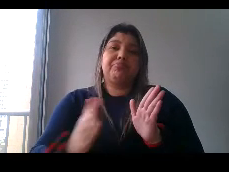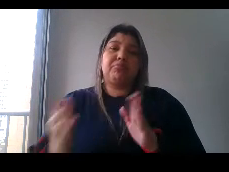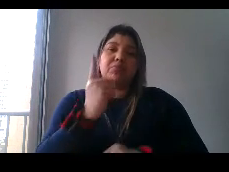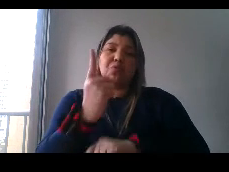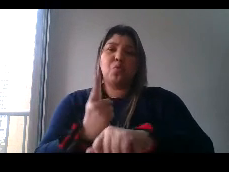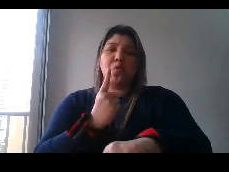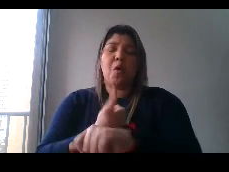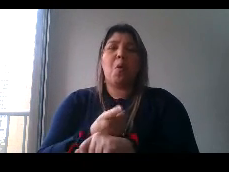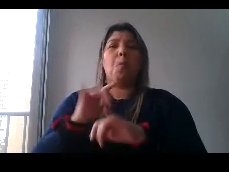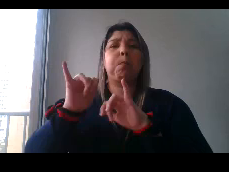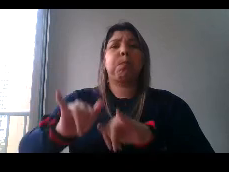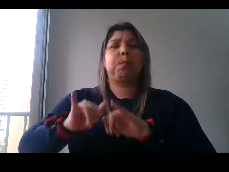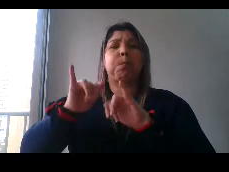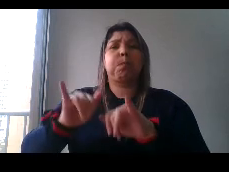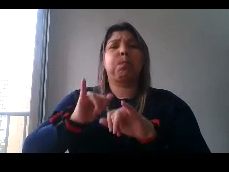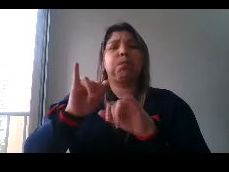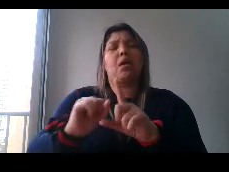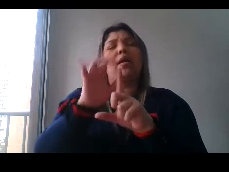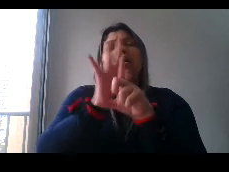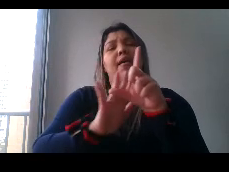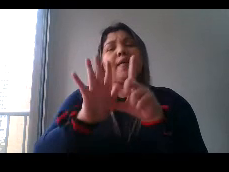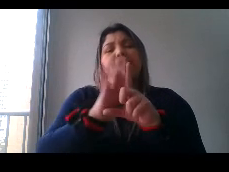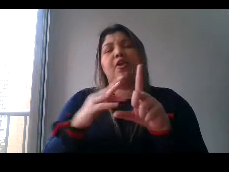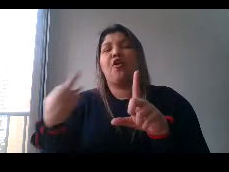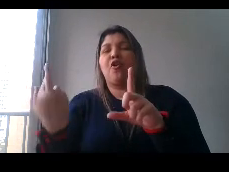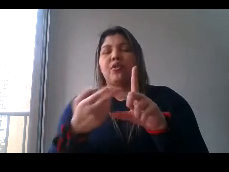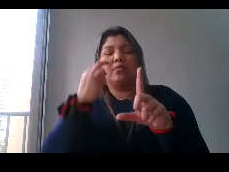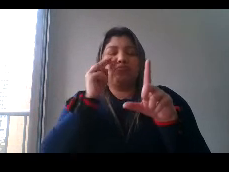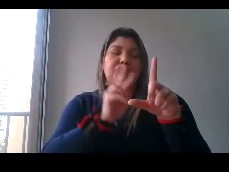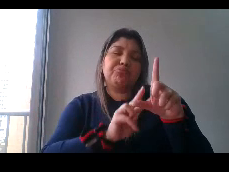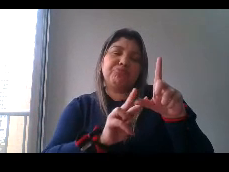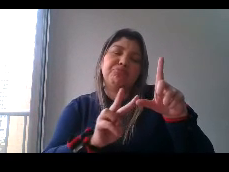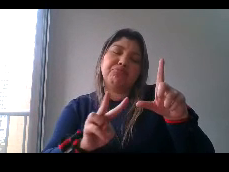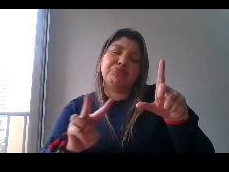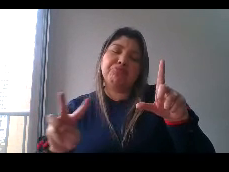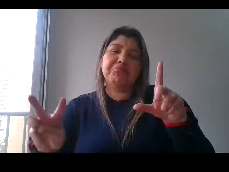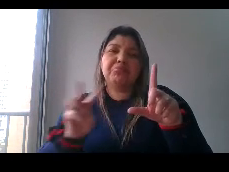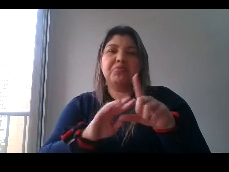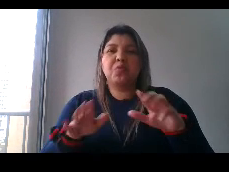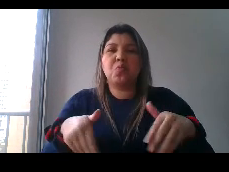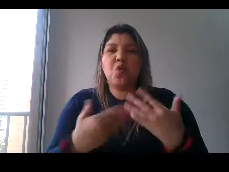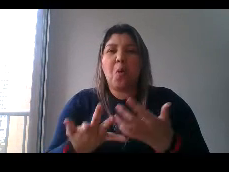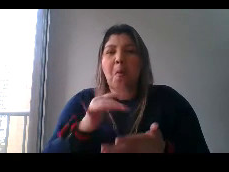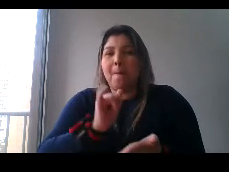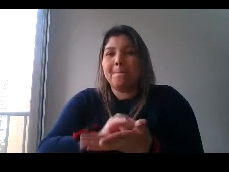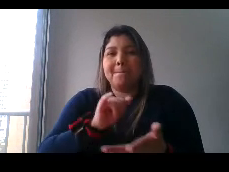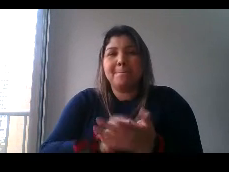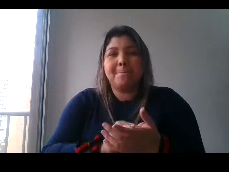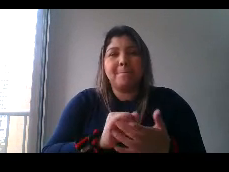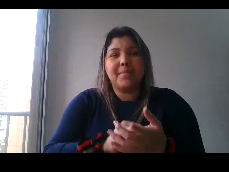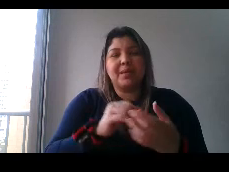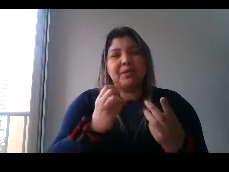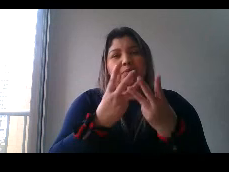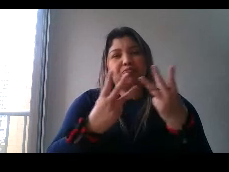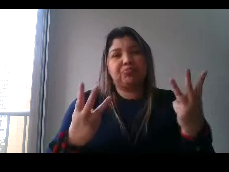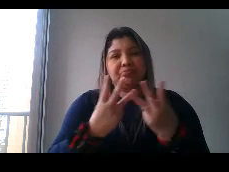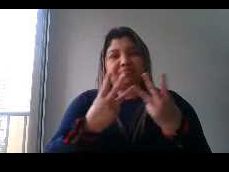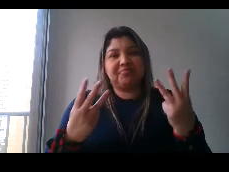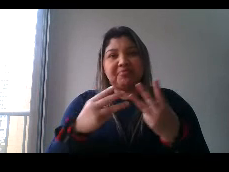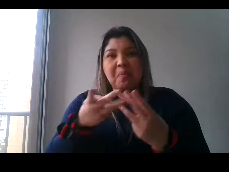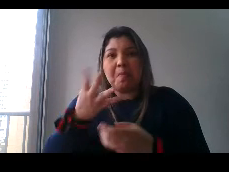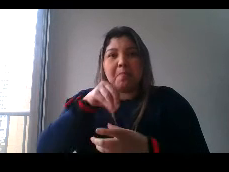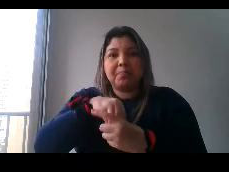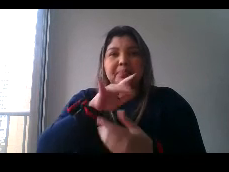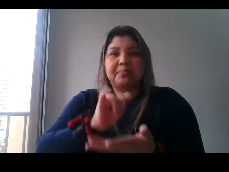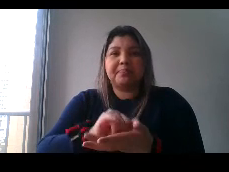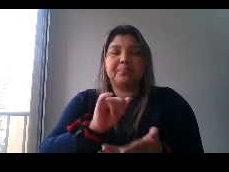educativo y podrán acceder a él a través del enlace con el cual accedieron a esta formación. El video estará disponible